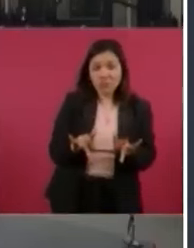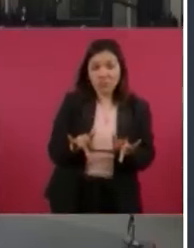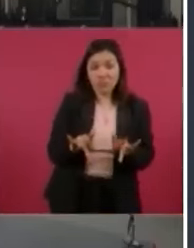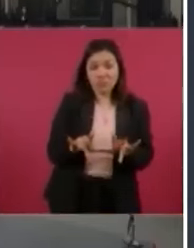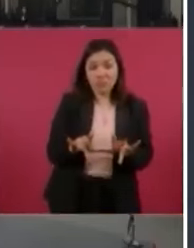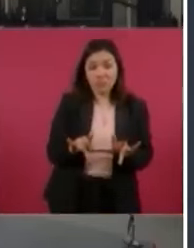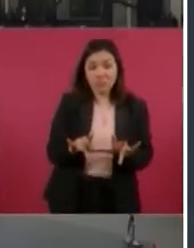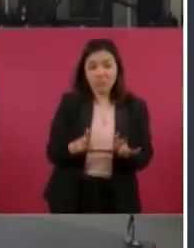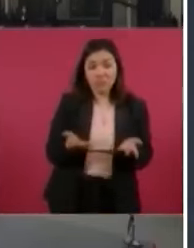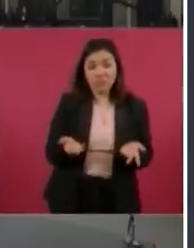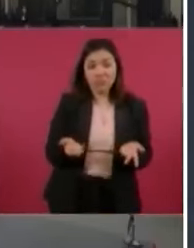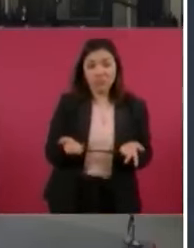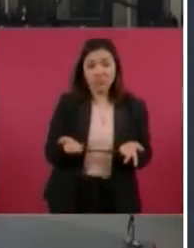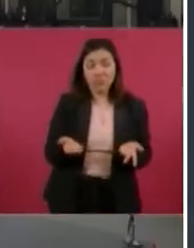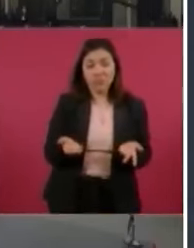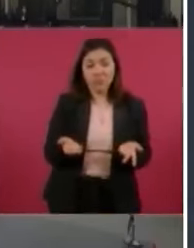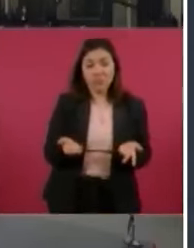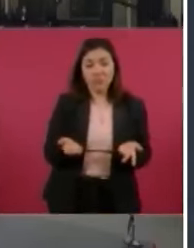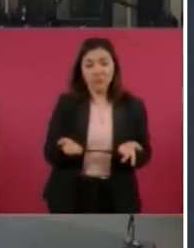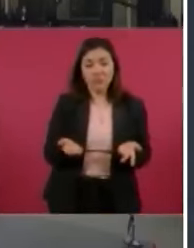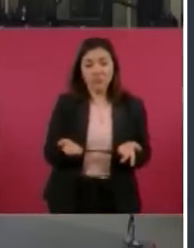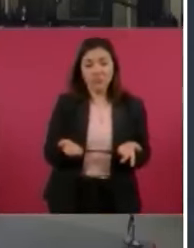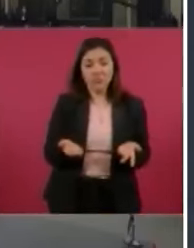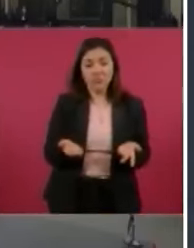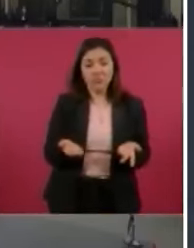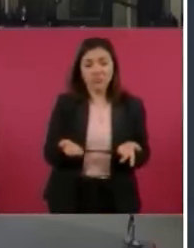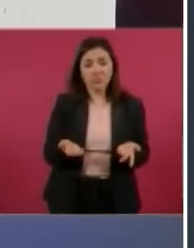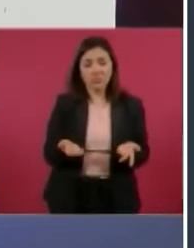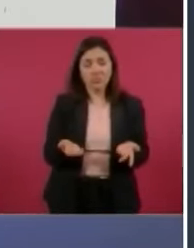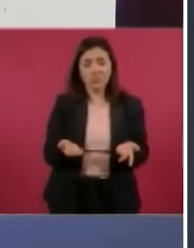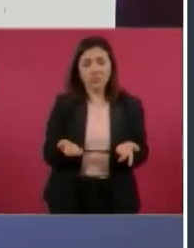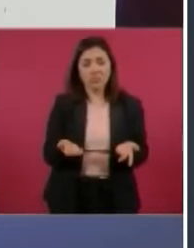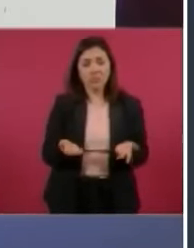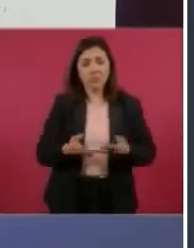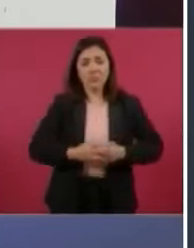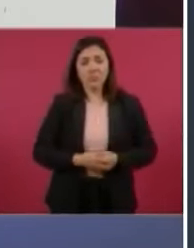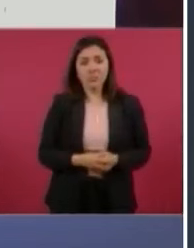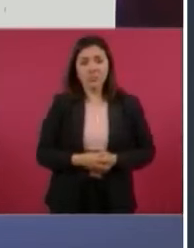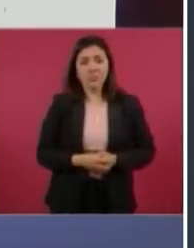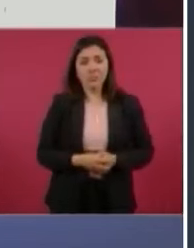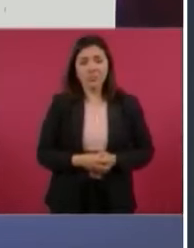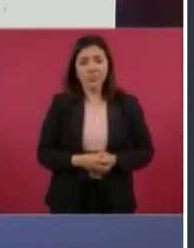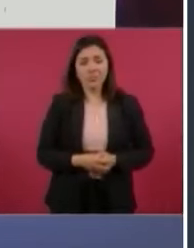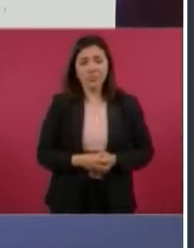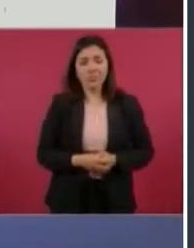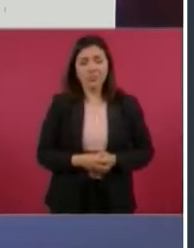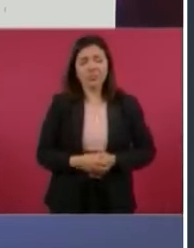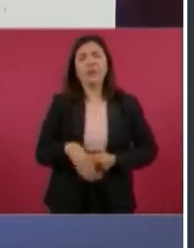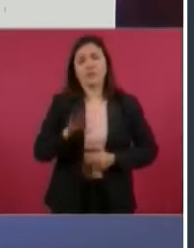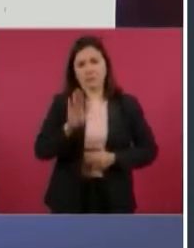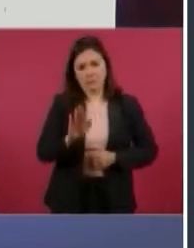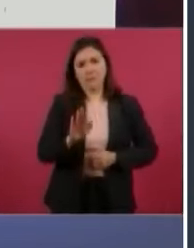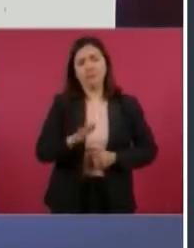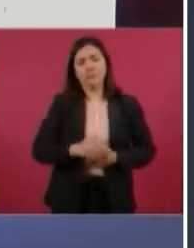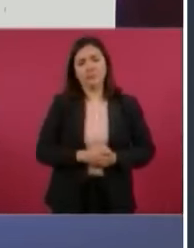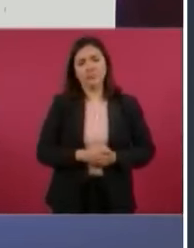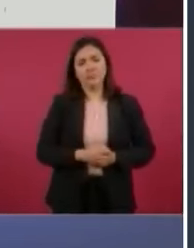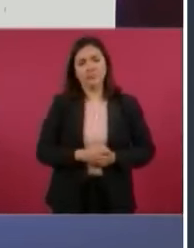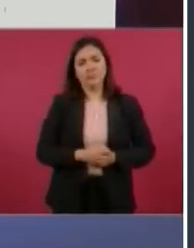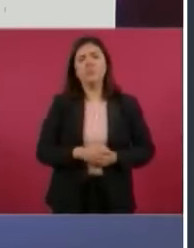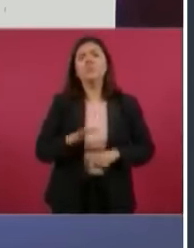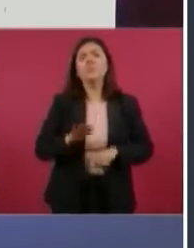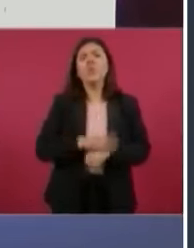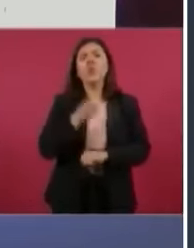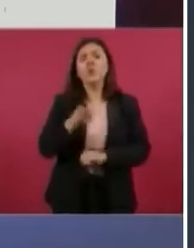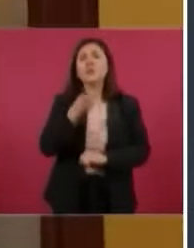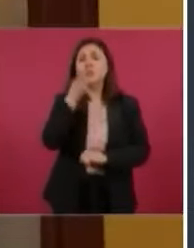secreta de la DEA sobre donaciones reportadas a la campaña presidencial de López Obrador en 2006 por traficantes que trabajaban